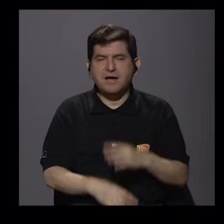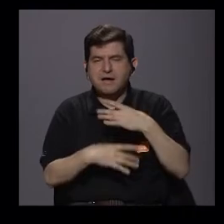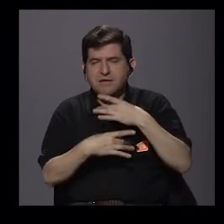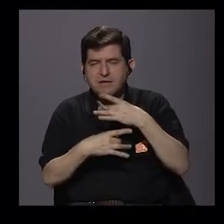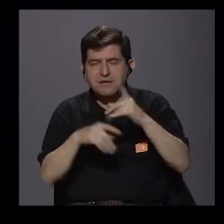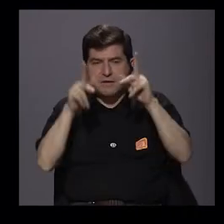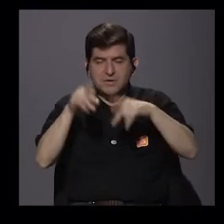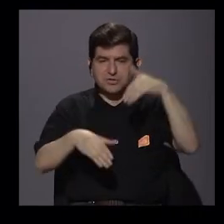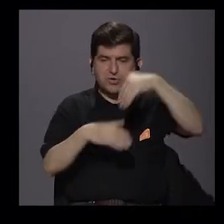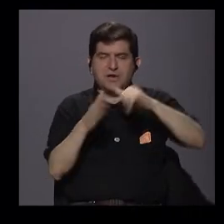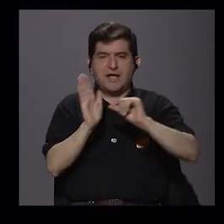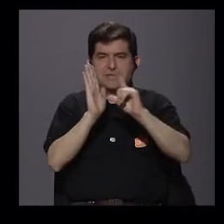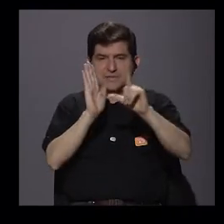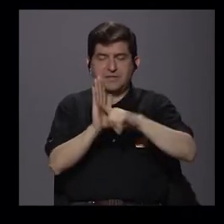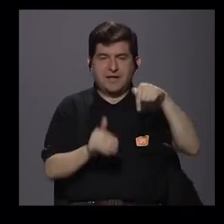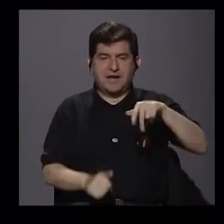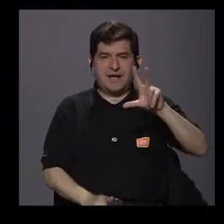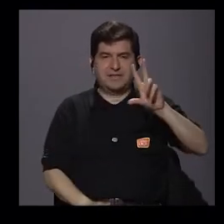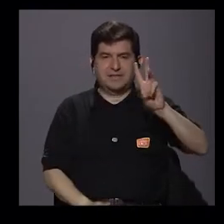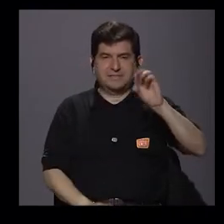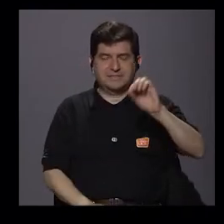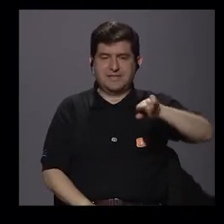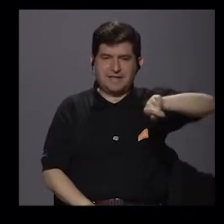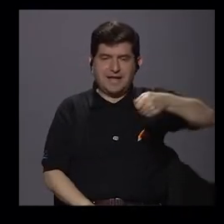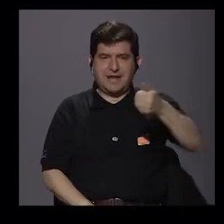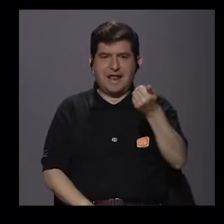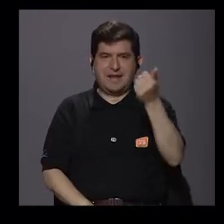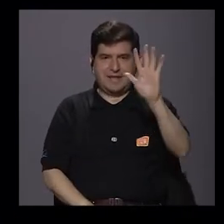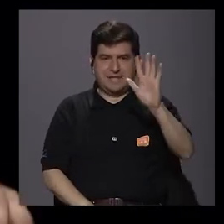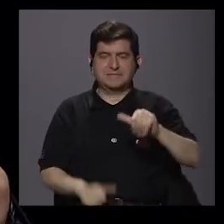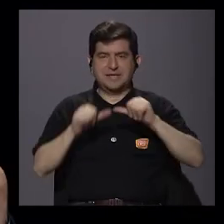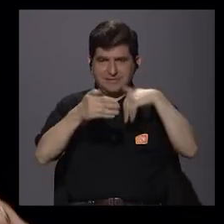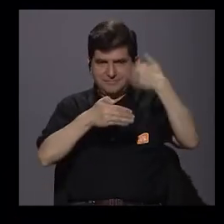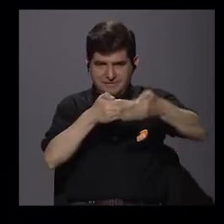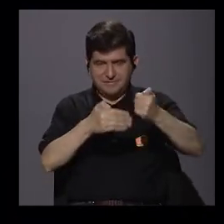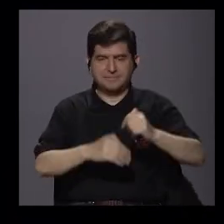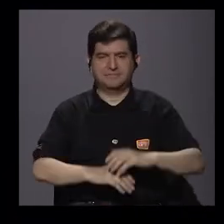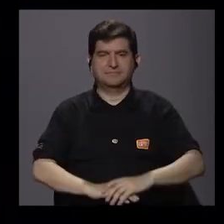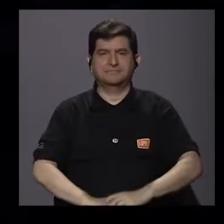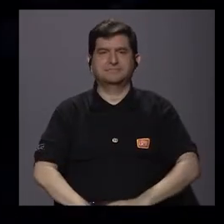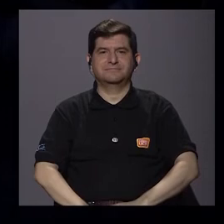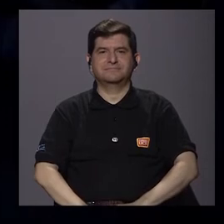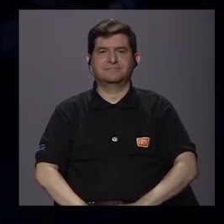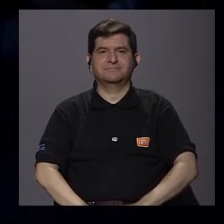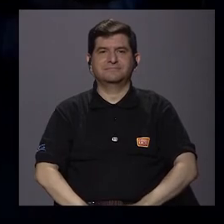curioseaban quienes estaban en asamblea estamos en 360 en canal 15 regresamos